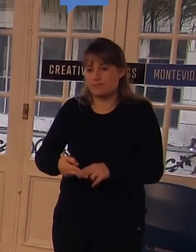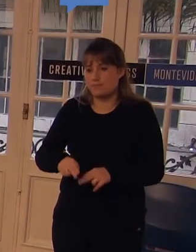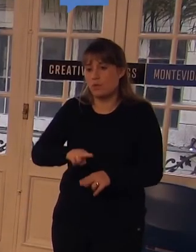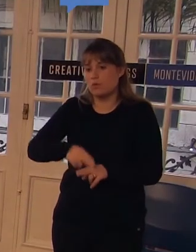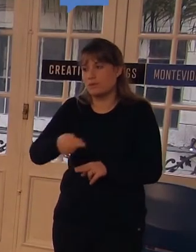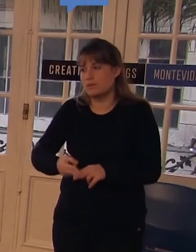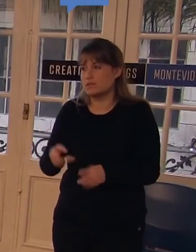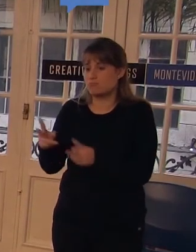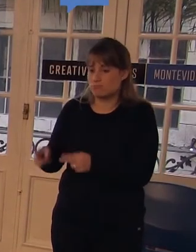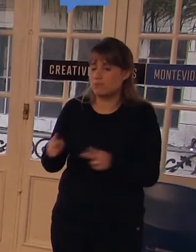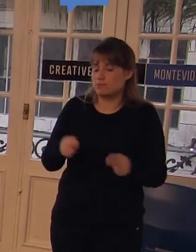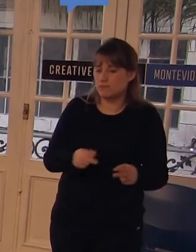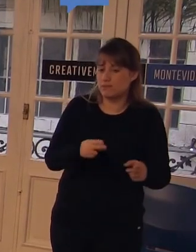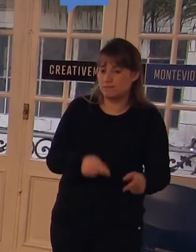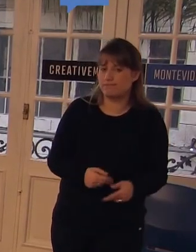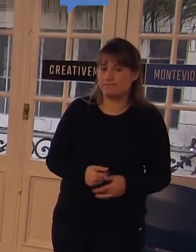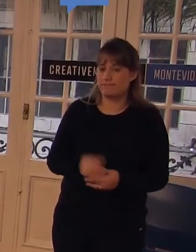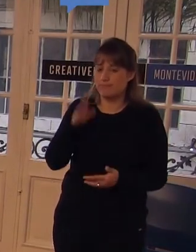Y por último,